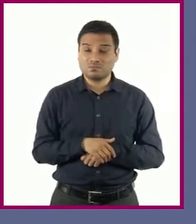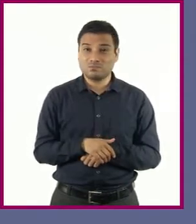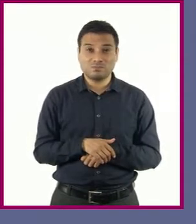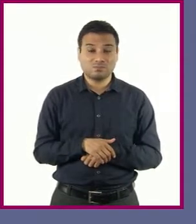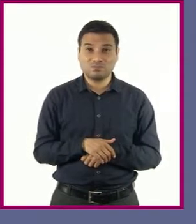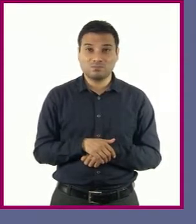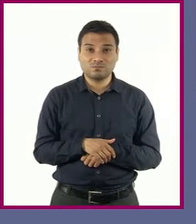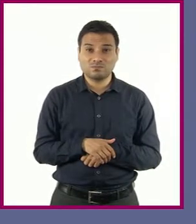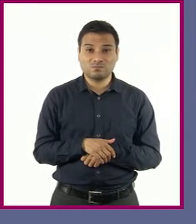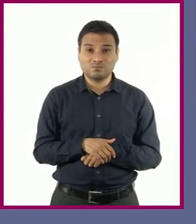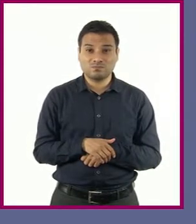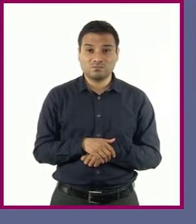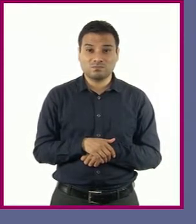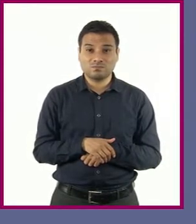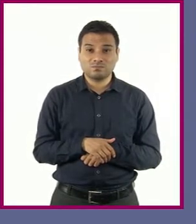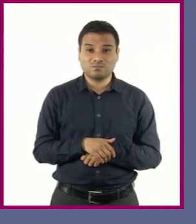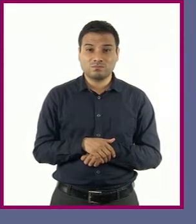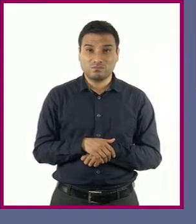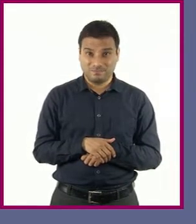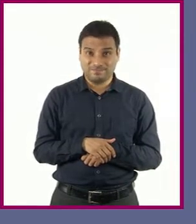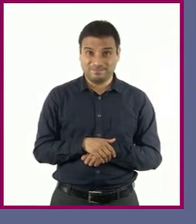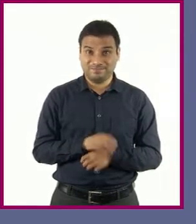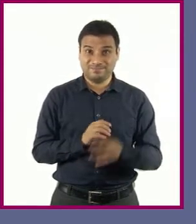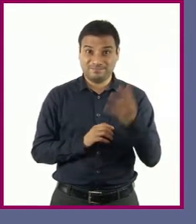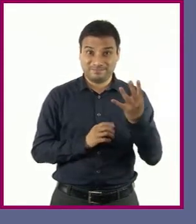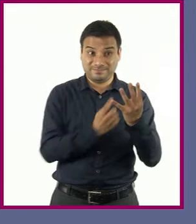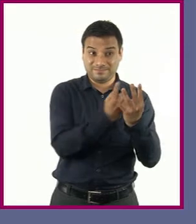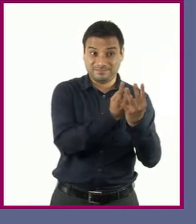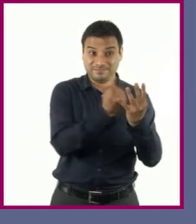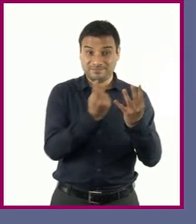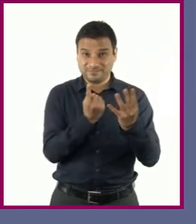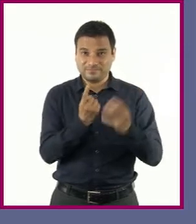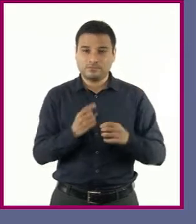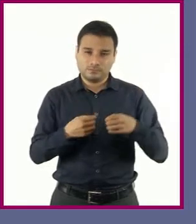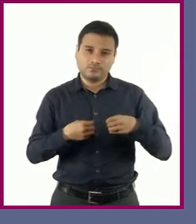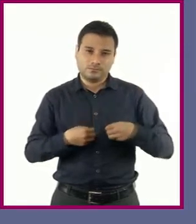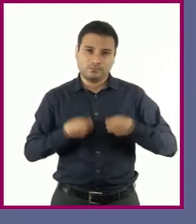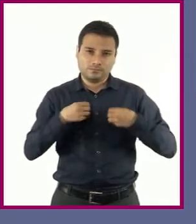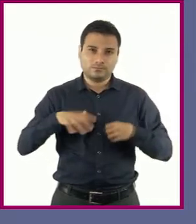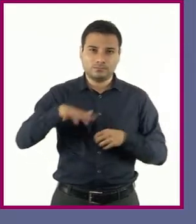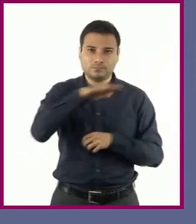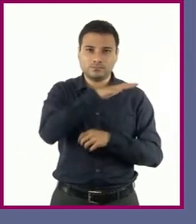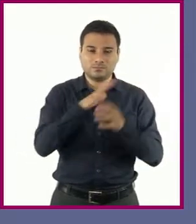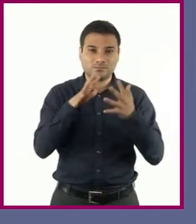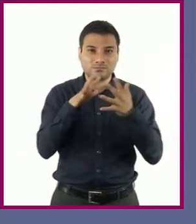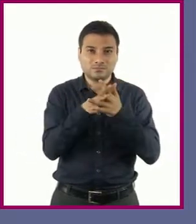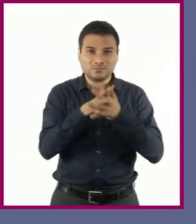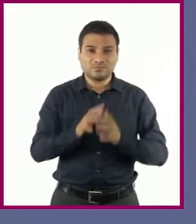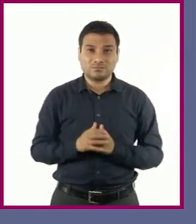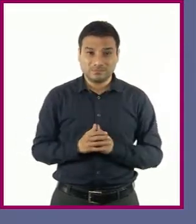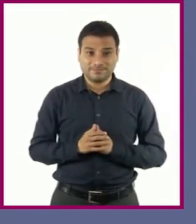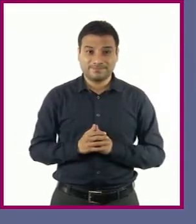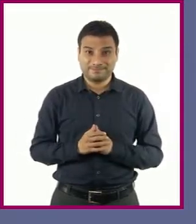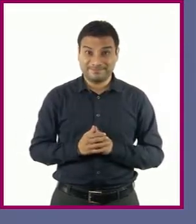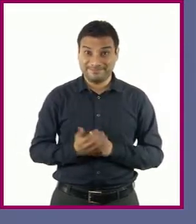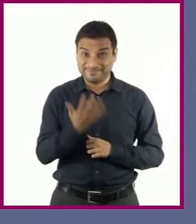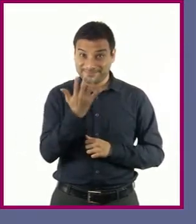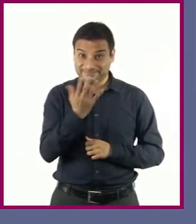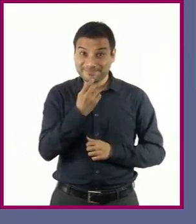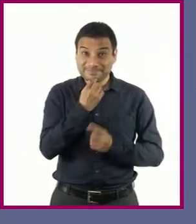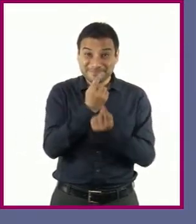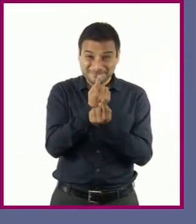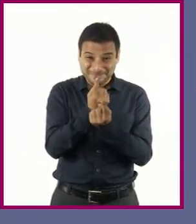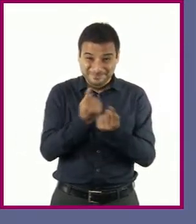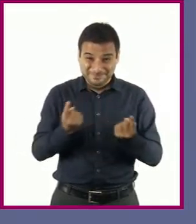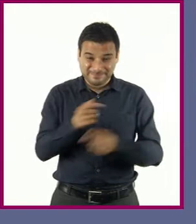Uno de cada cuatro de ellos vive en una zona de guerra. Por cada 5 personas menores de edad de familias